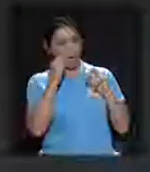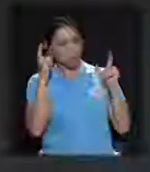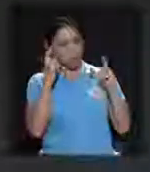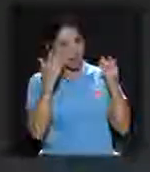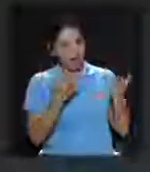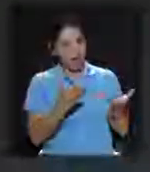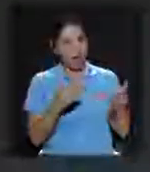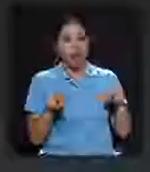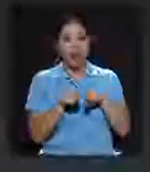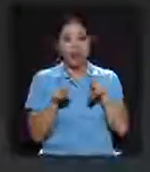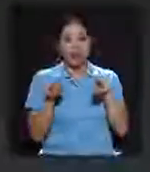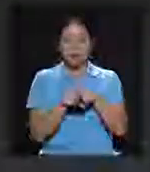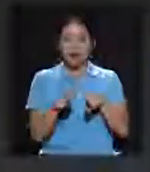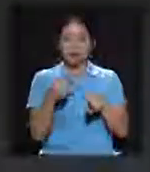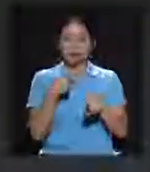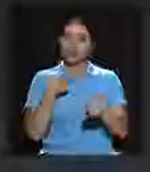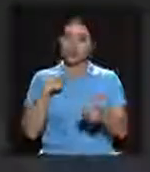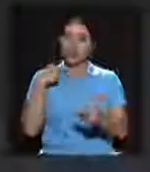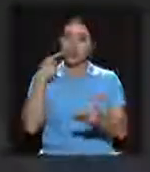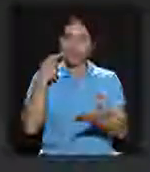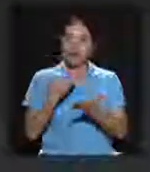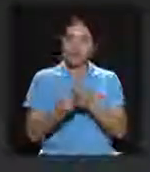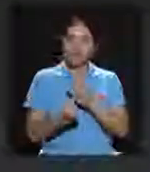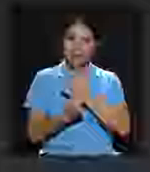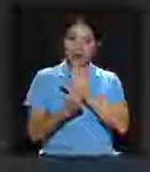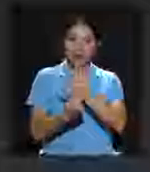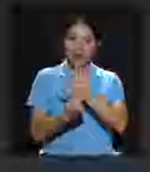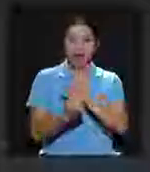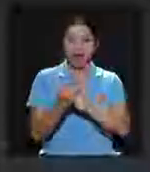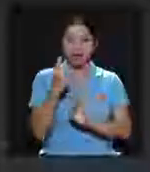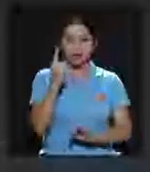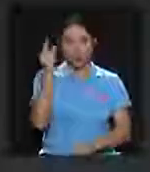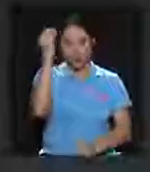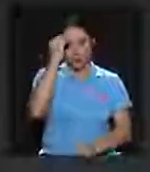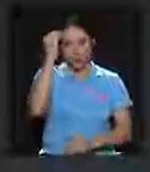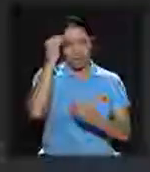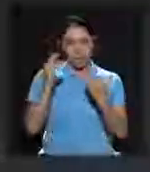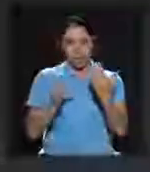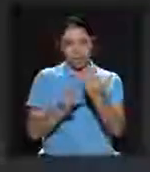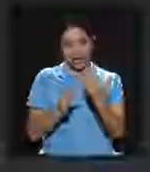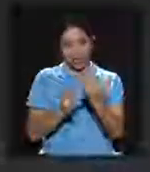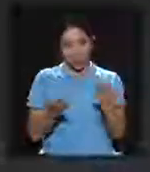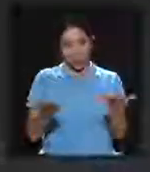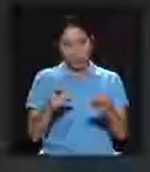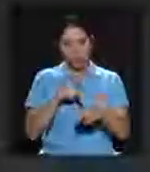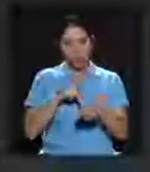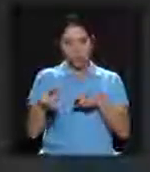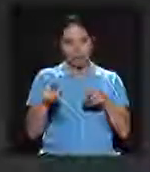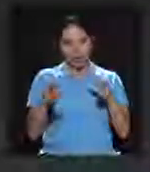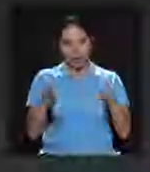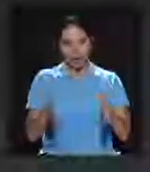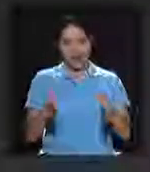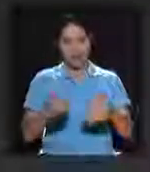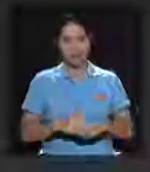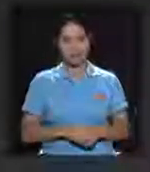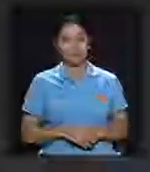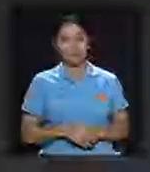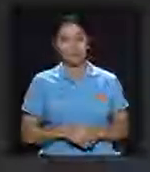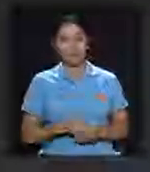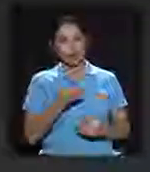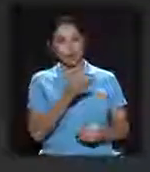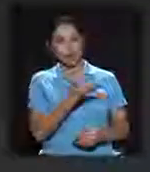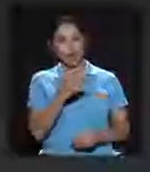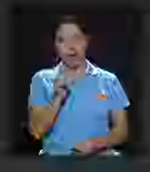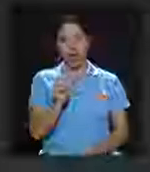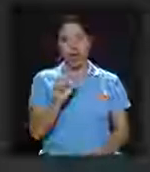revelando un criterio técnico y profesional a don